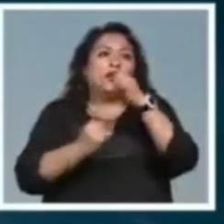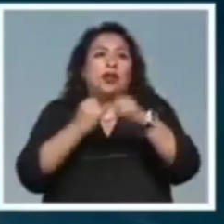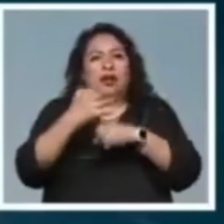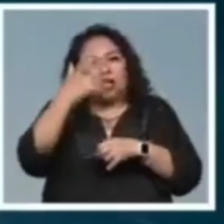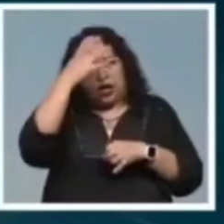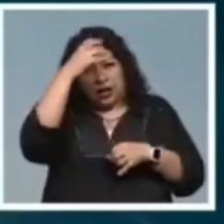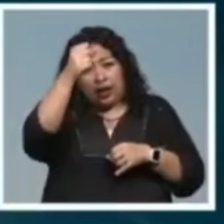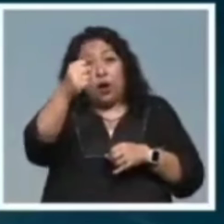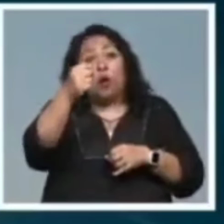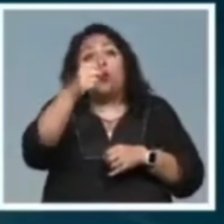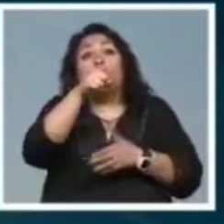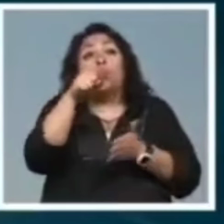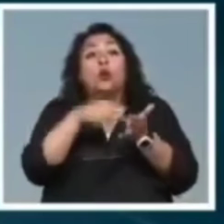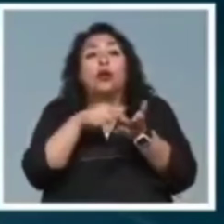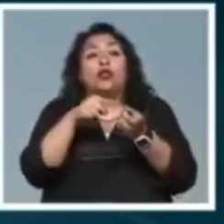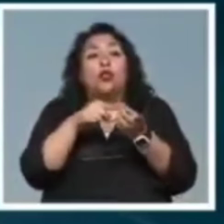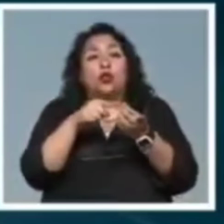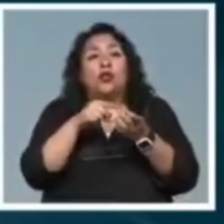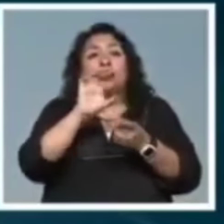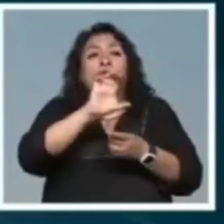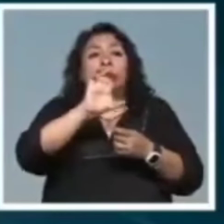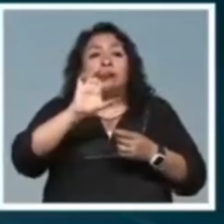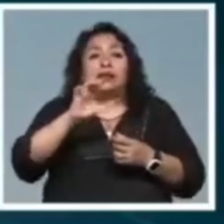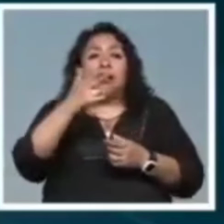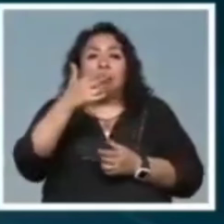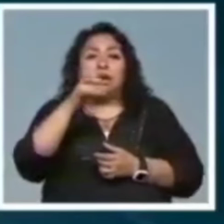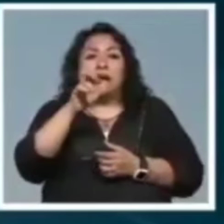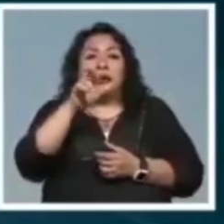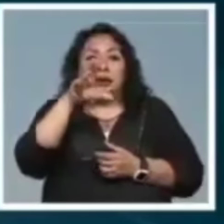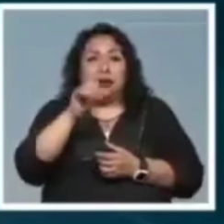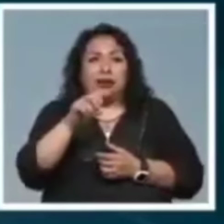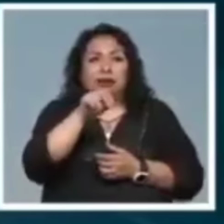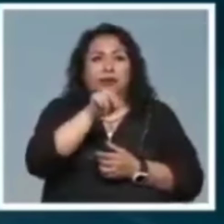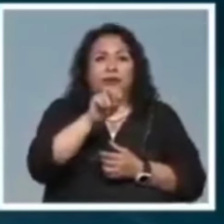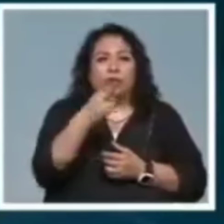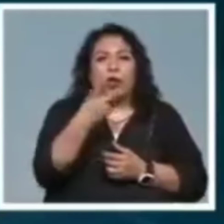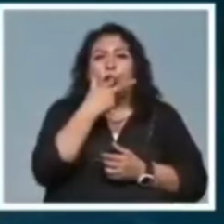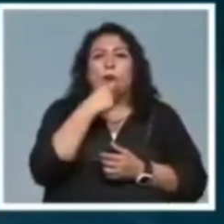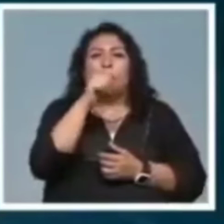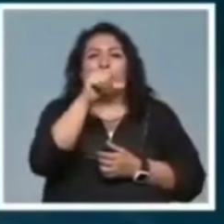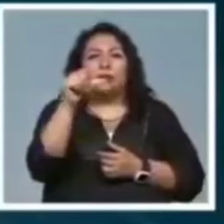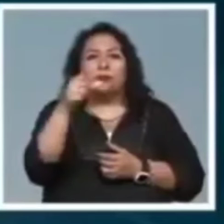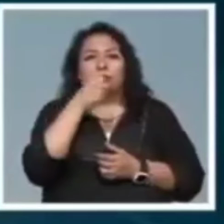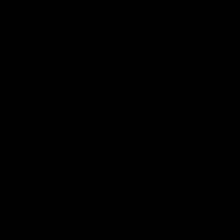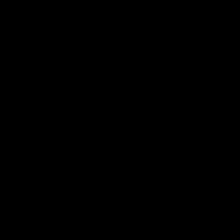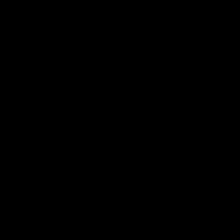Clown que se realizará en el Centro Cultural Helénico. Noticias 22, Alberto Aranda.